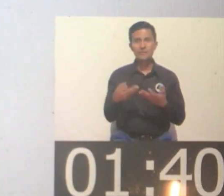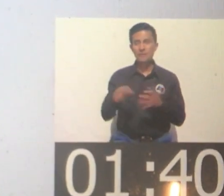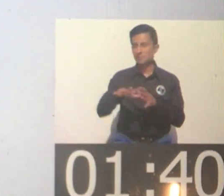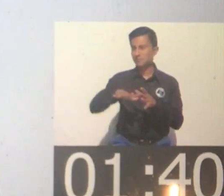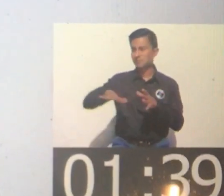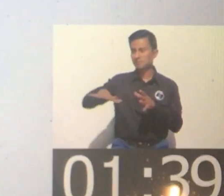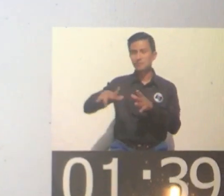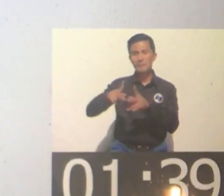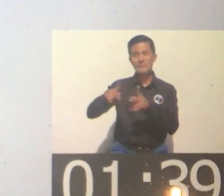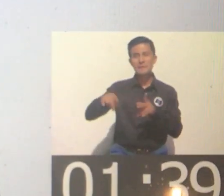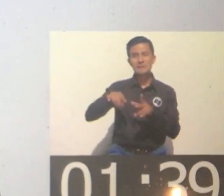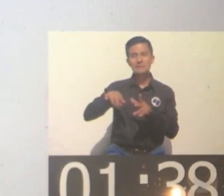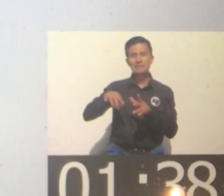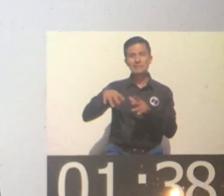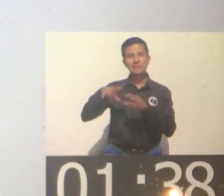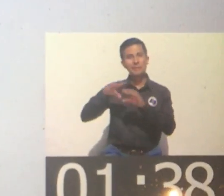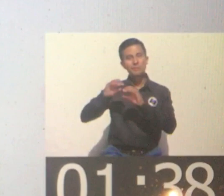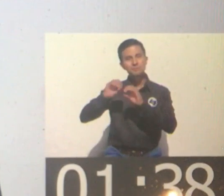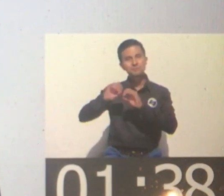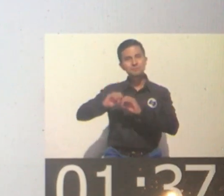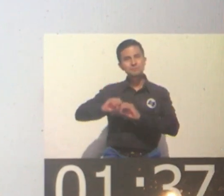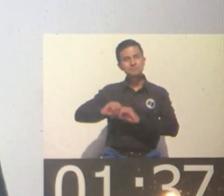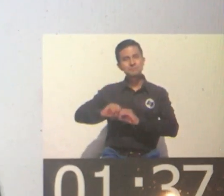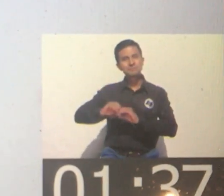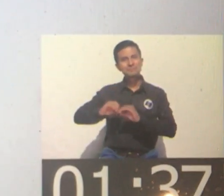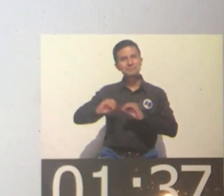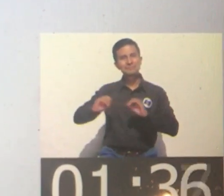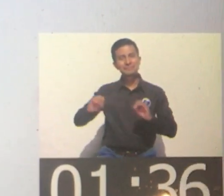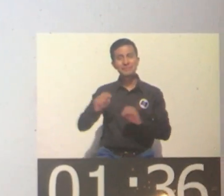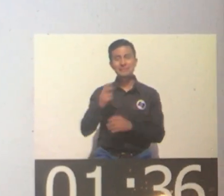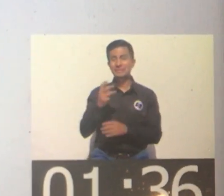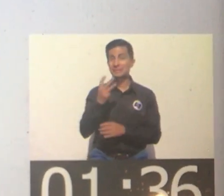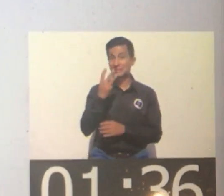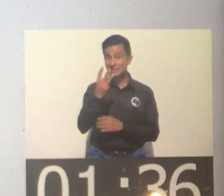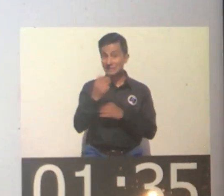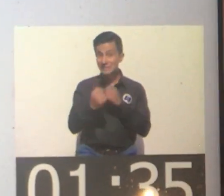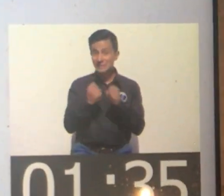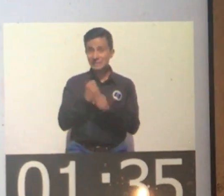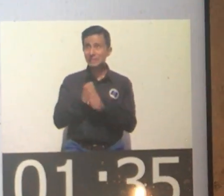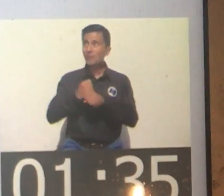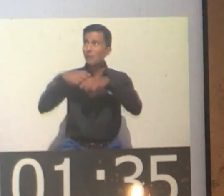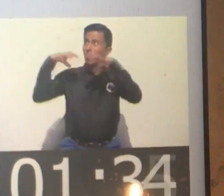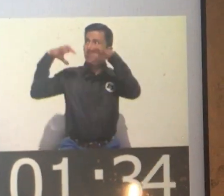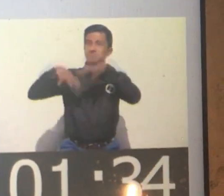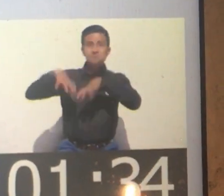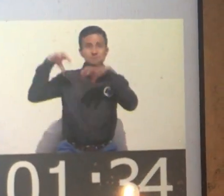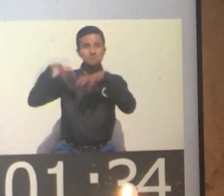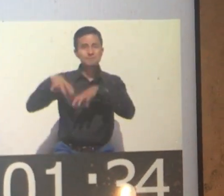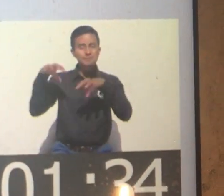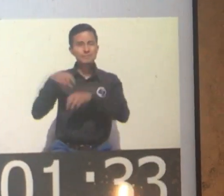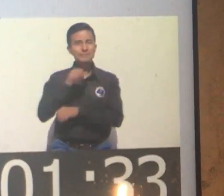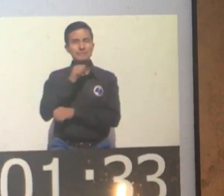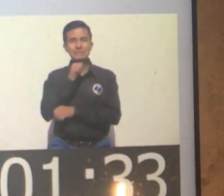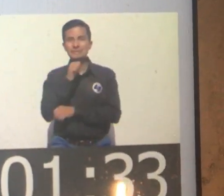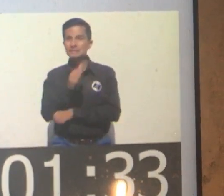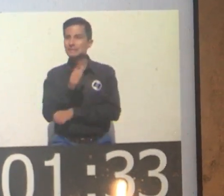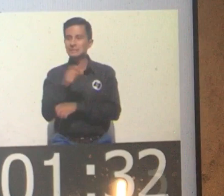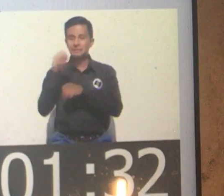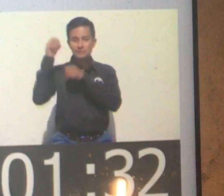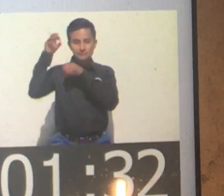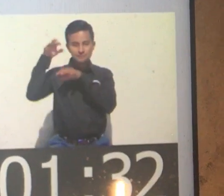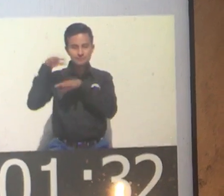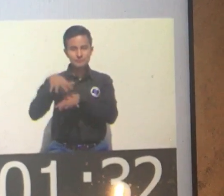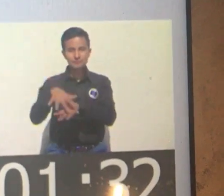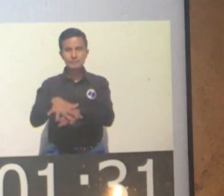secando todo esto es porque tenemos tres años que no nos llueve y si no nos llueve no se recargan los pozos